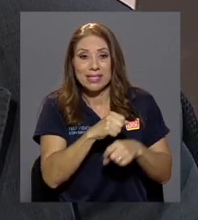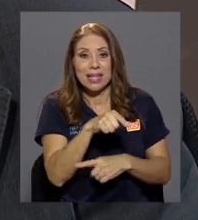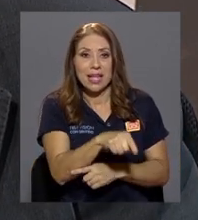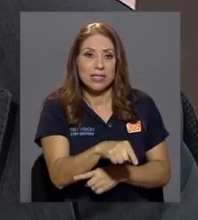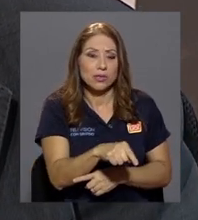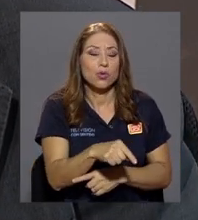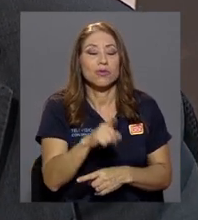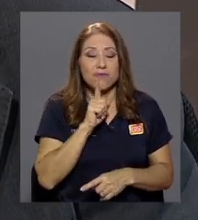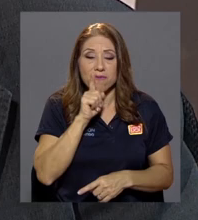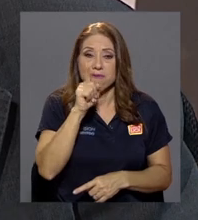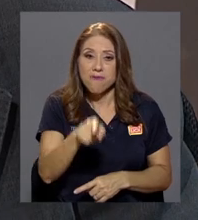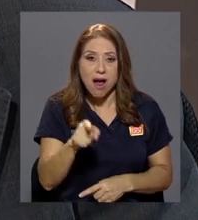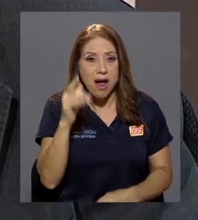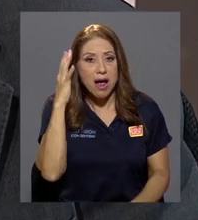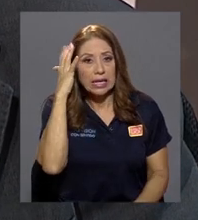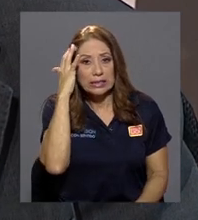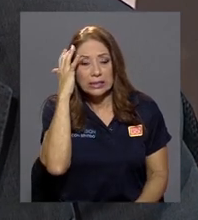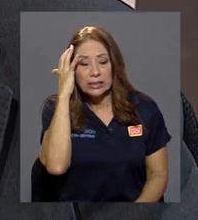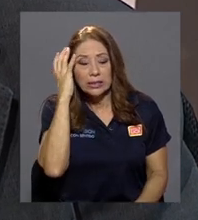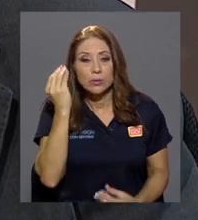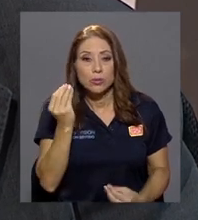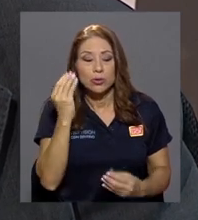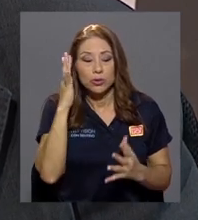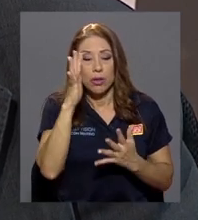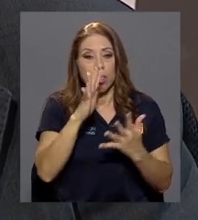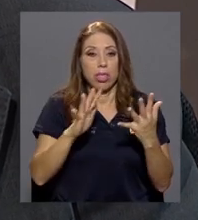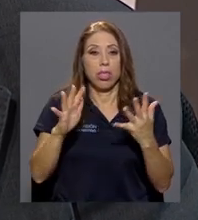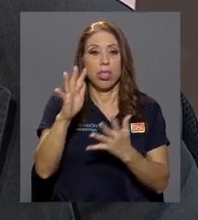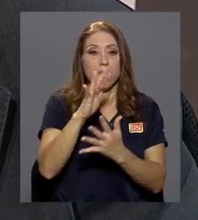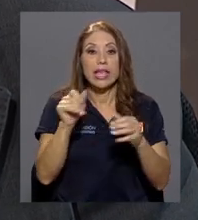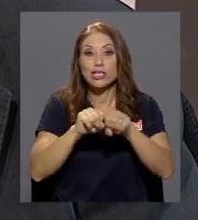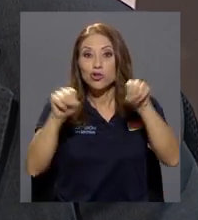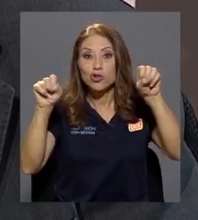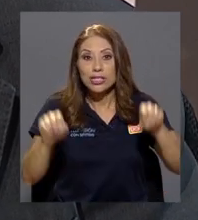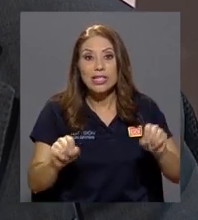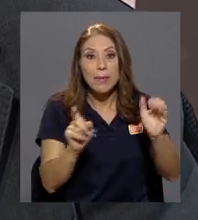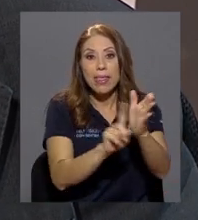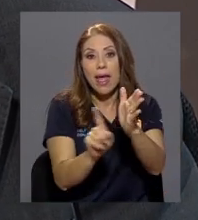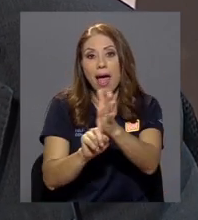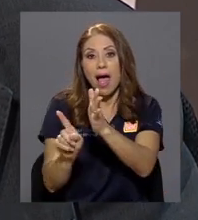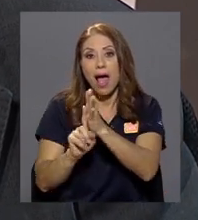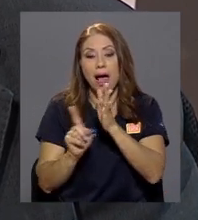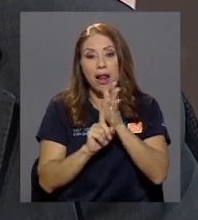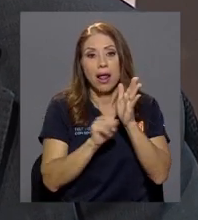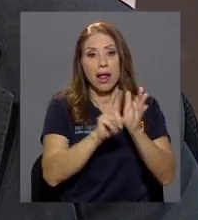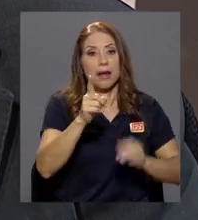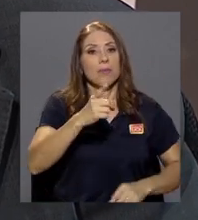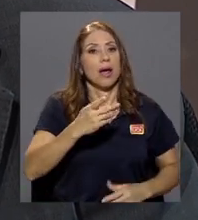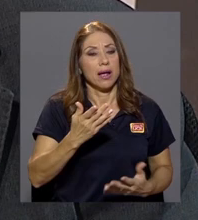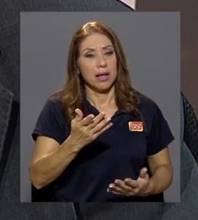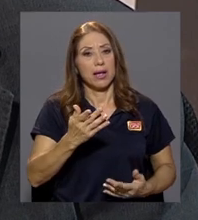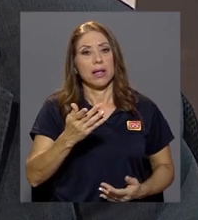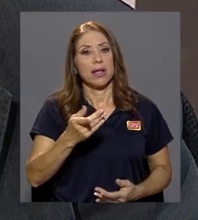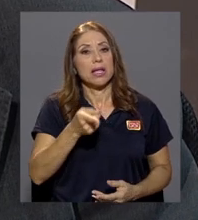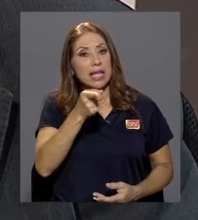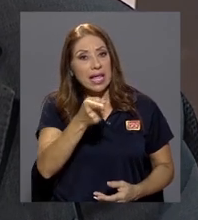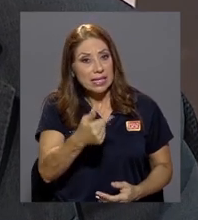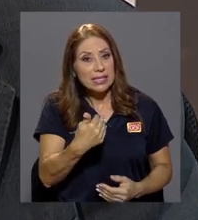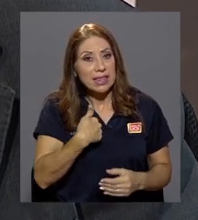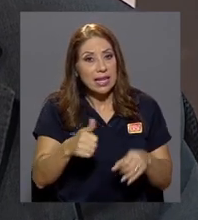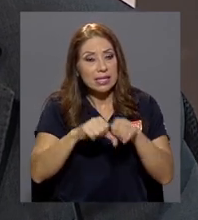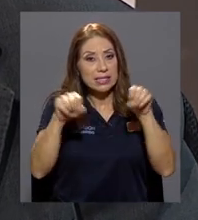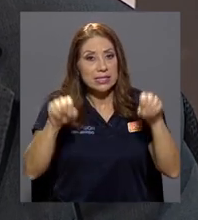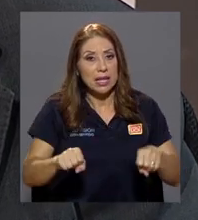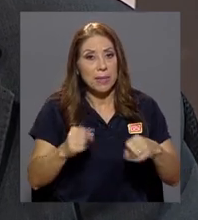más que preocupante es un sistema de alarma en el cual podemos claramente señalar que se tienen